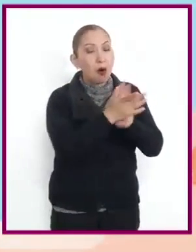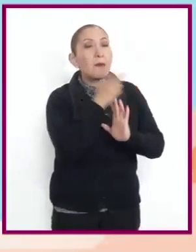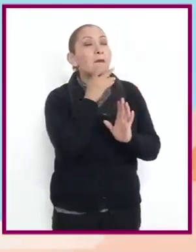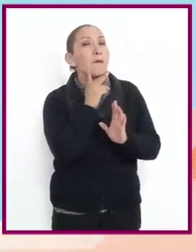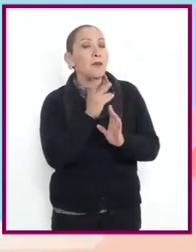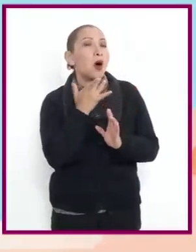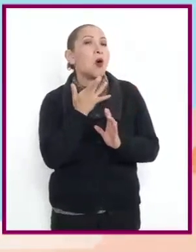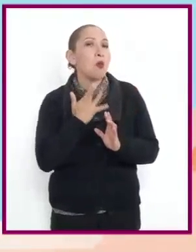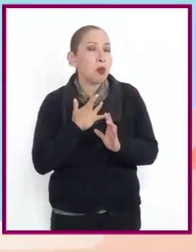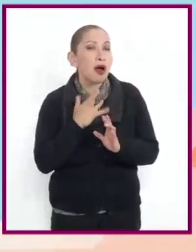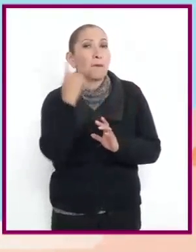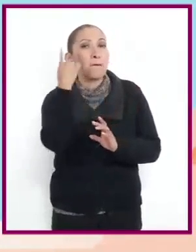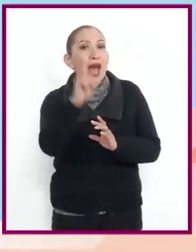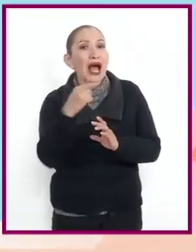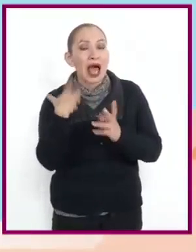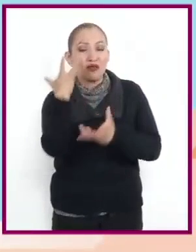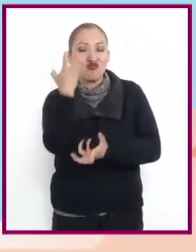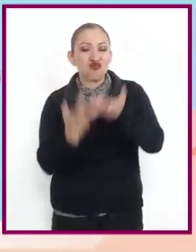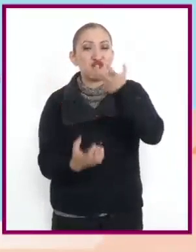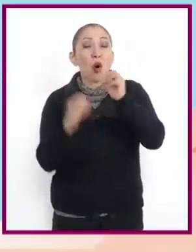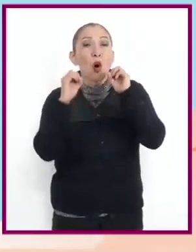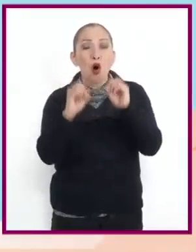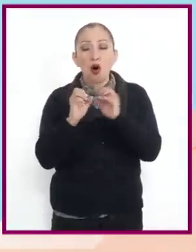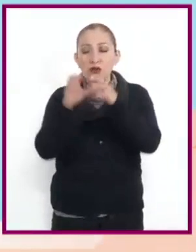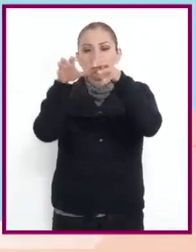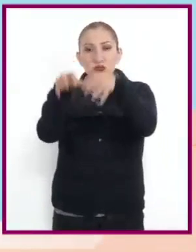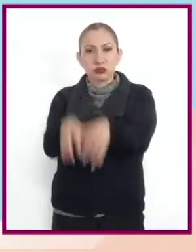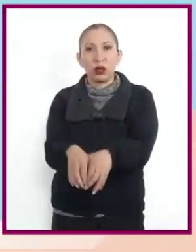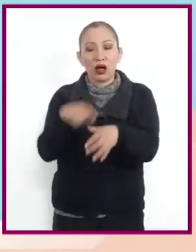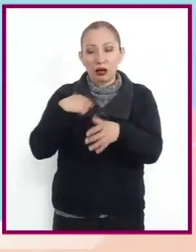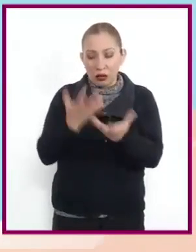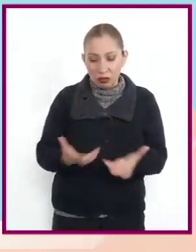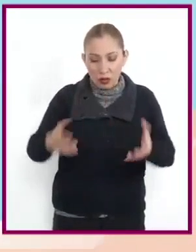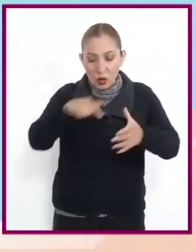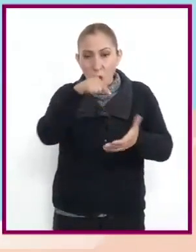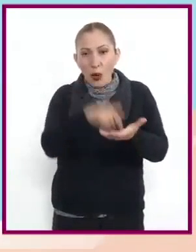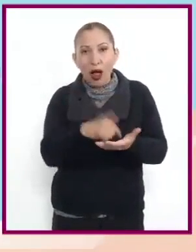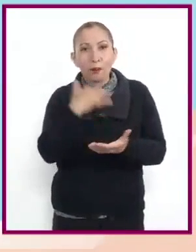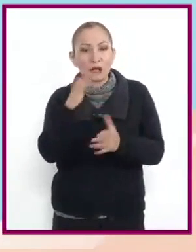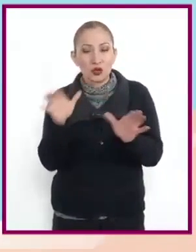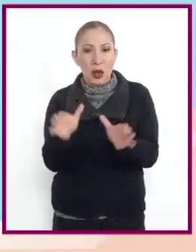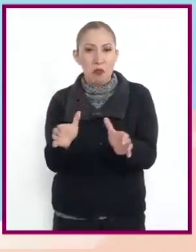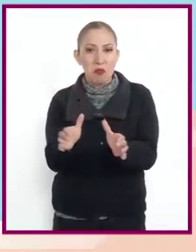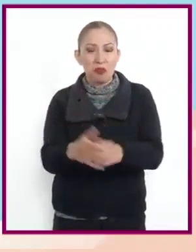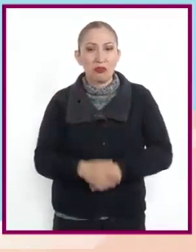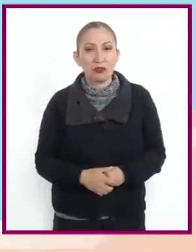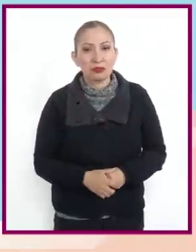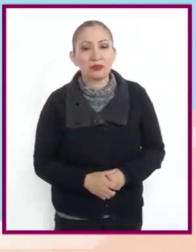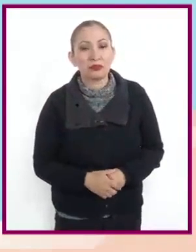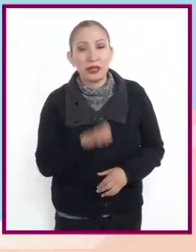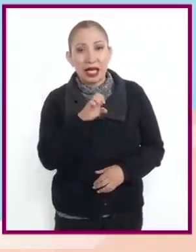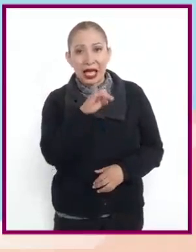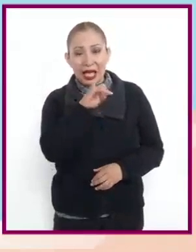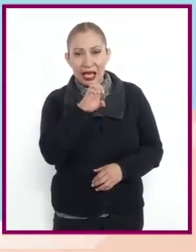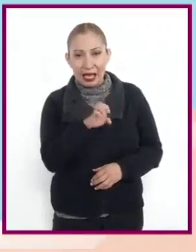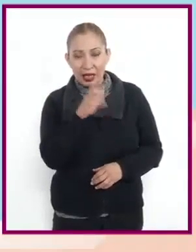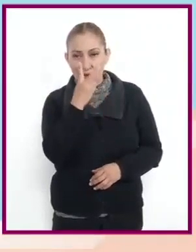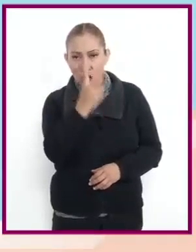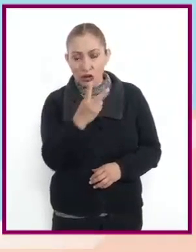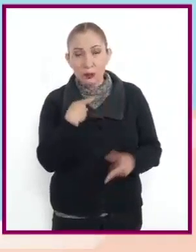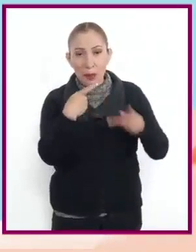utilizar materiales de bajo impacto en el ambiente. Reutilizar los productos y reciclar sus materiales.